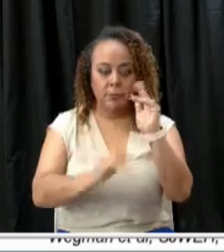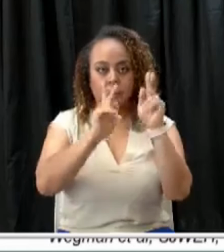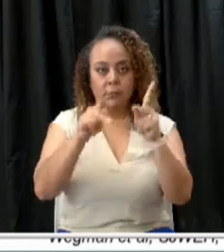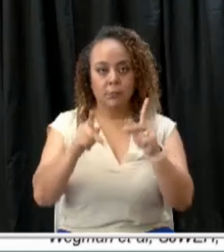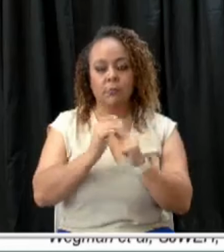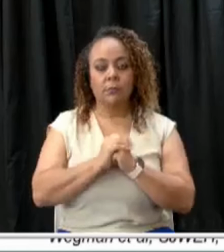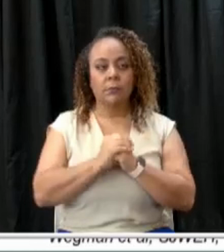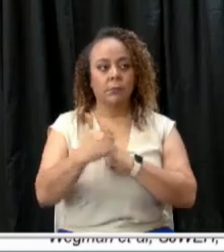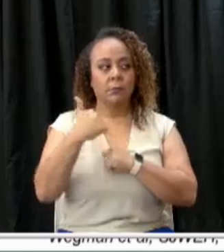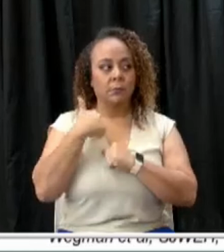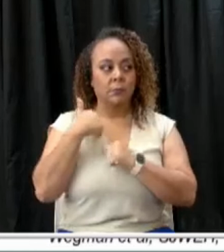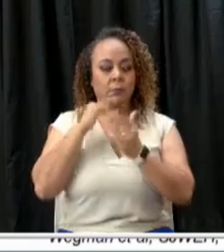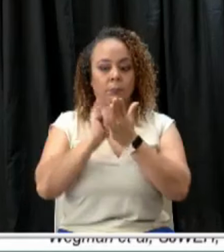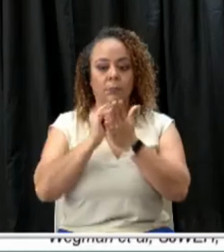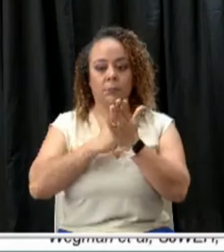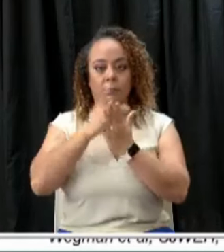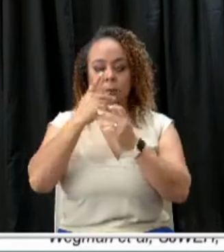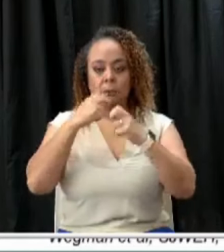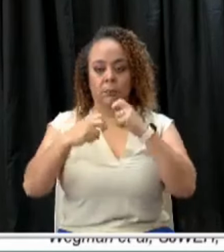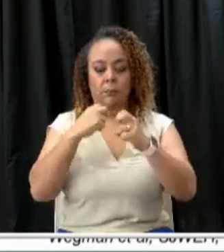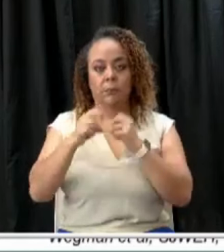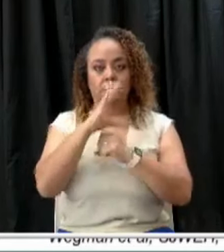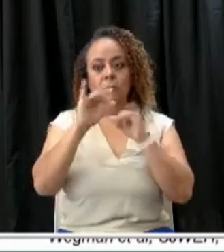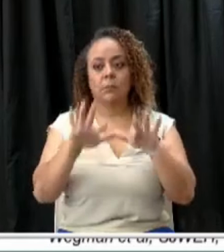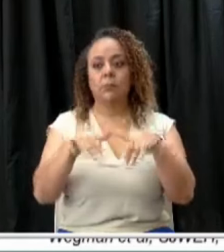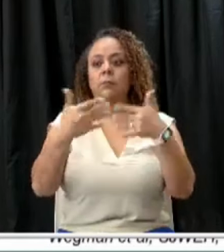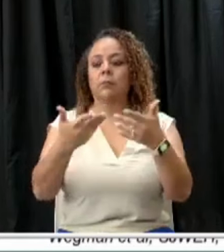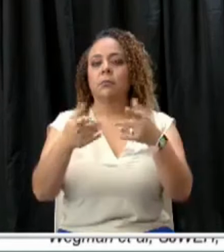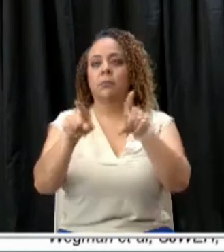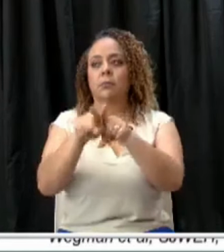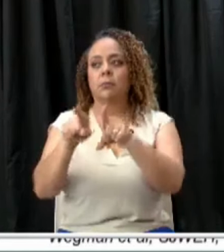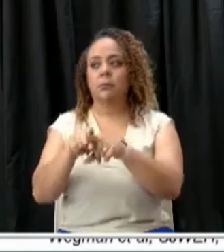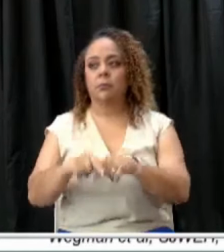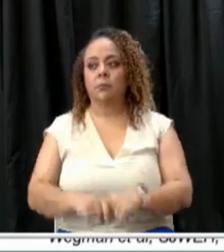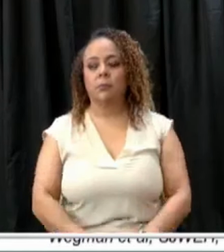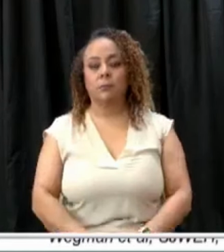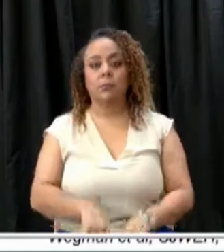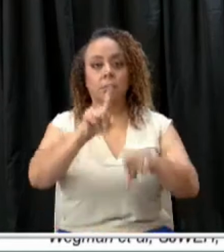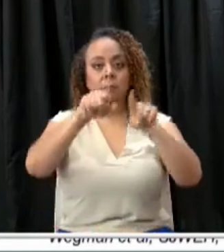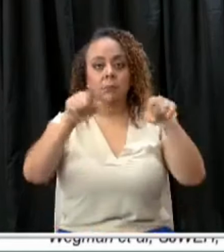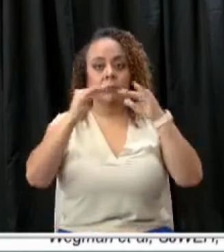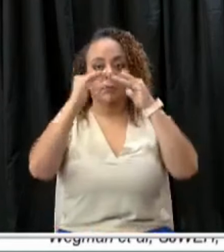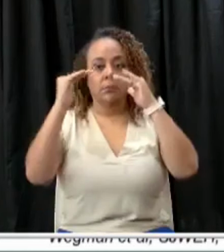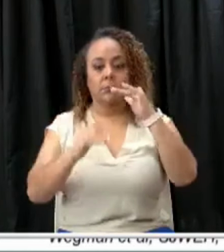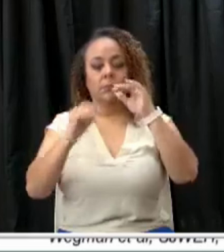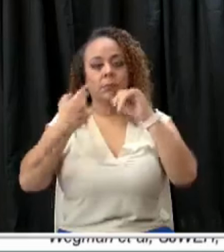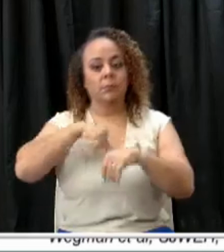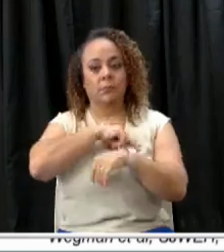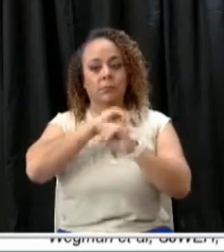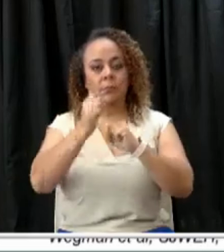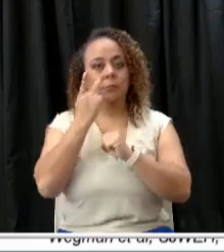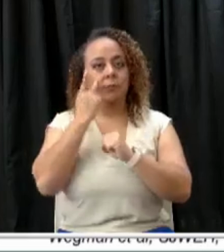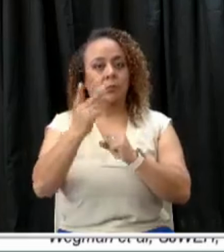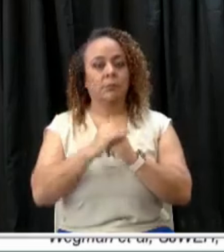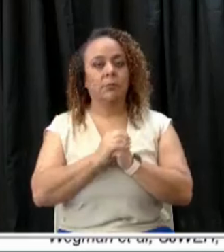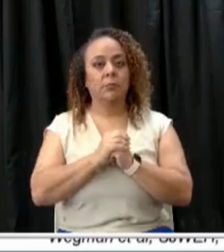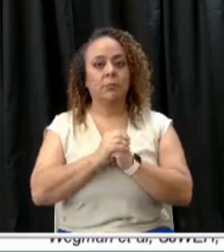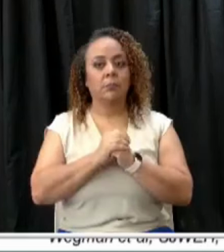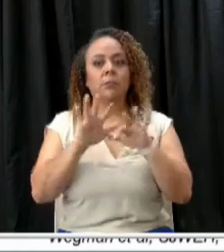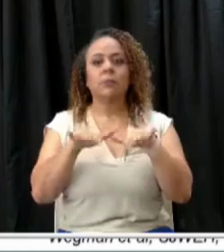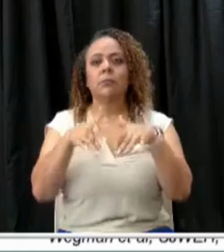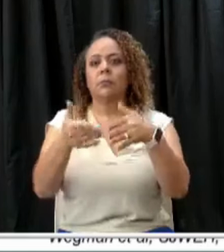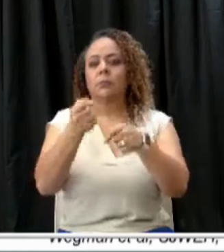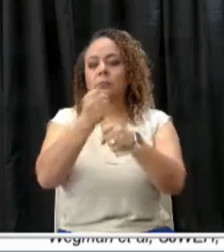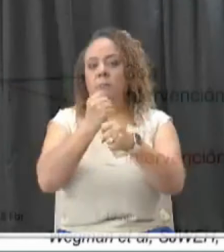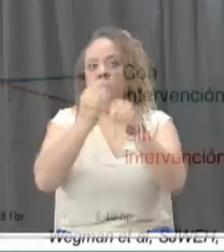estaban presentando este problema, y cómo también en el gráfico de abajo podemos ver cómo los